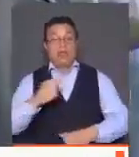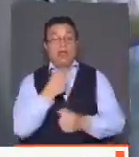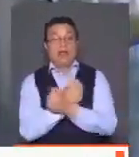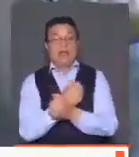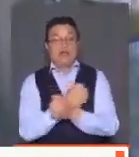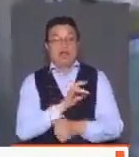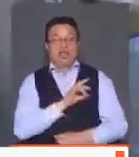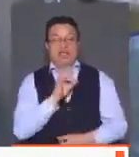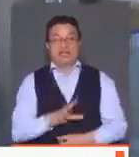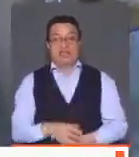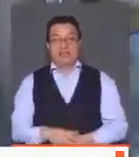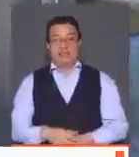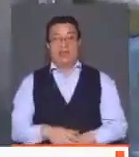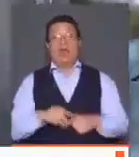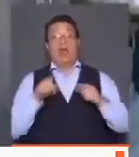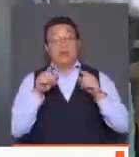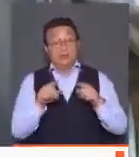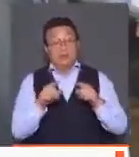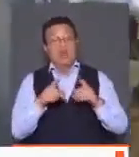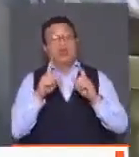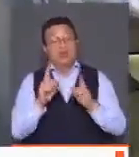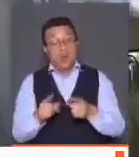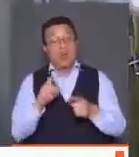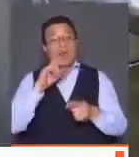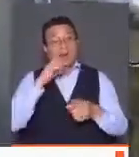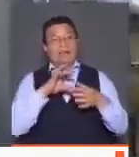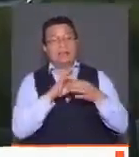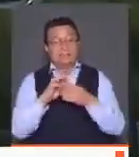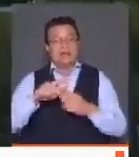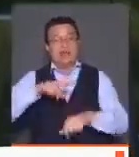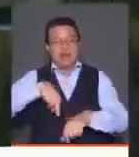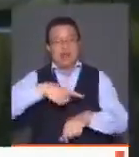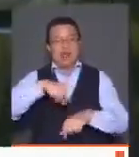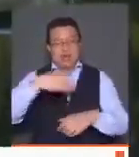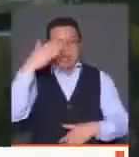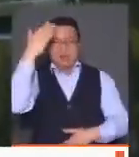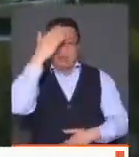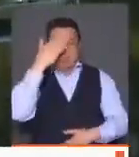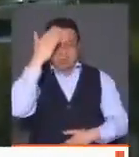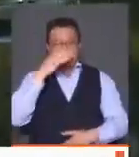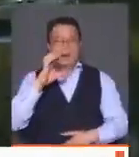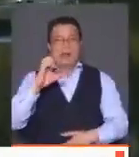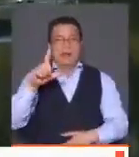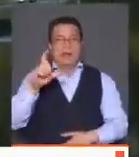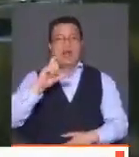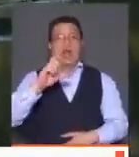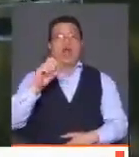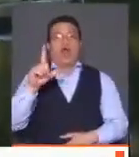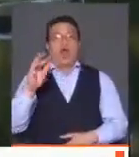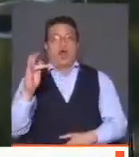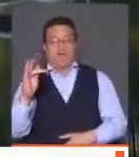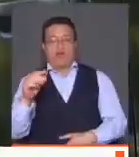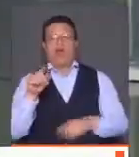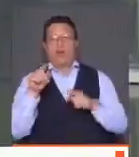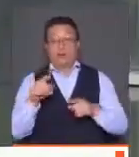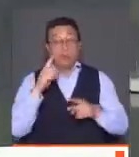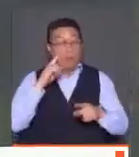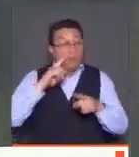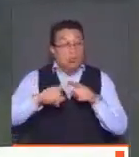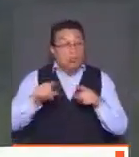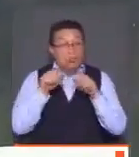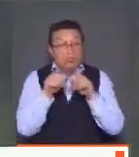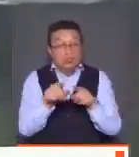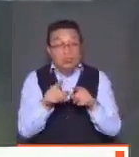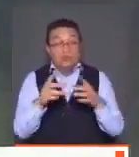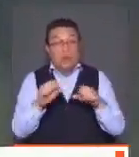Chile que de todas maneras significó horas de preocupación en el sector de el golf se desconocía hasta ese momento que el artefacto